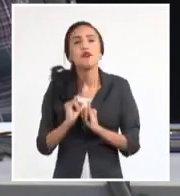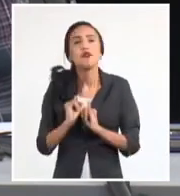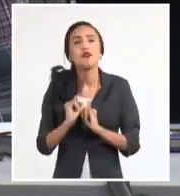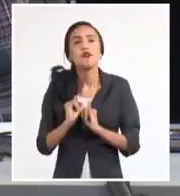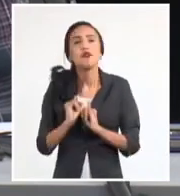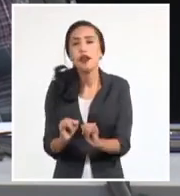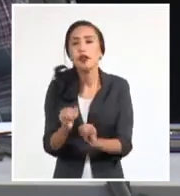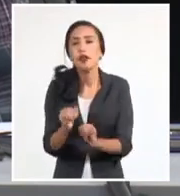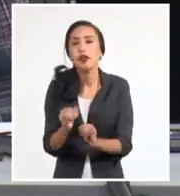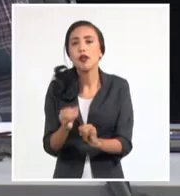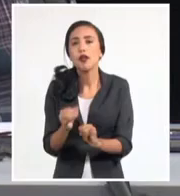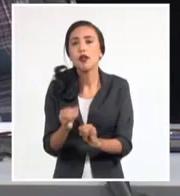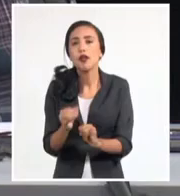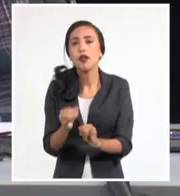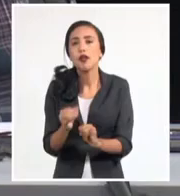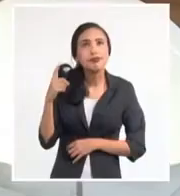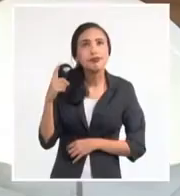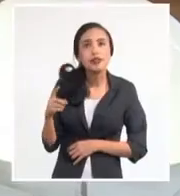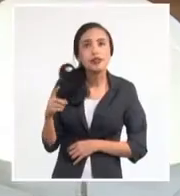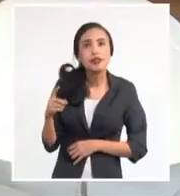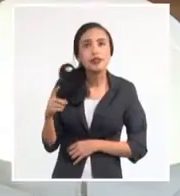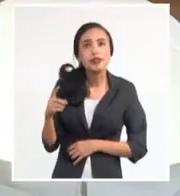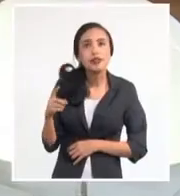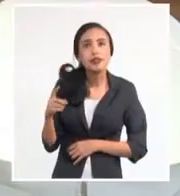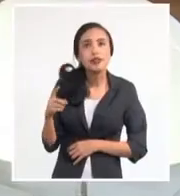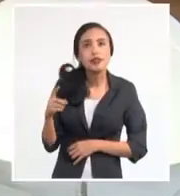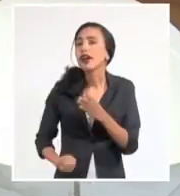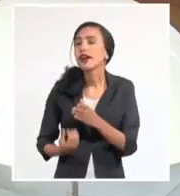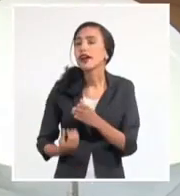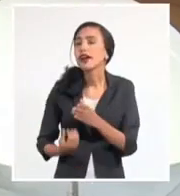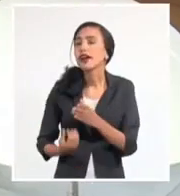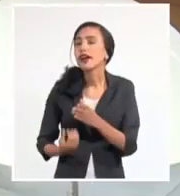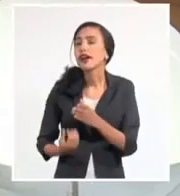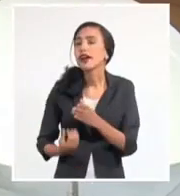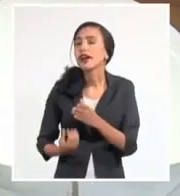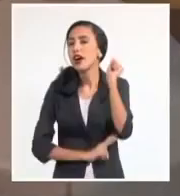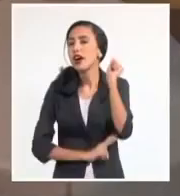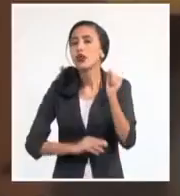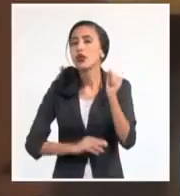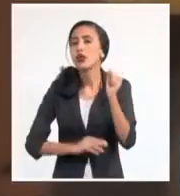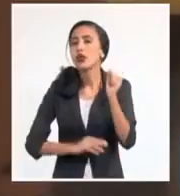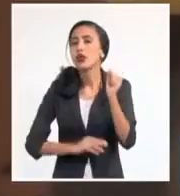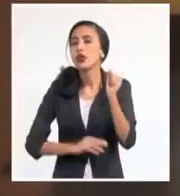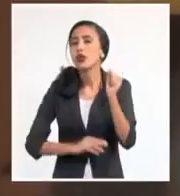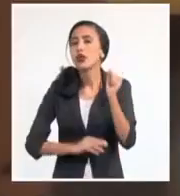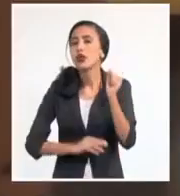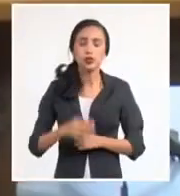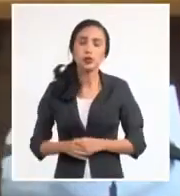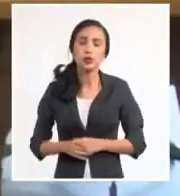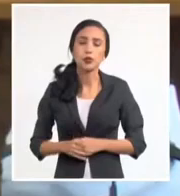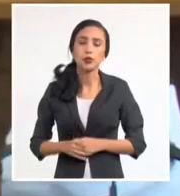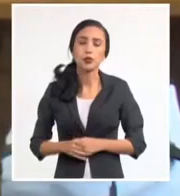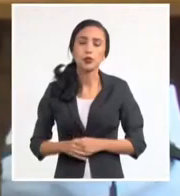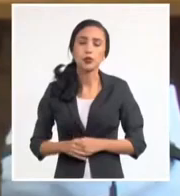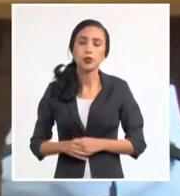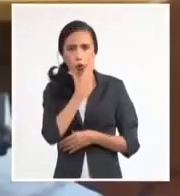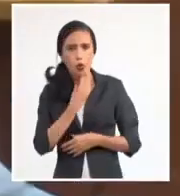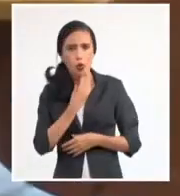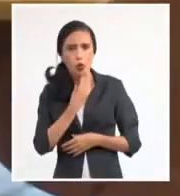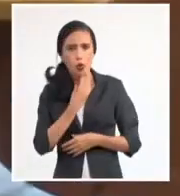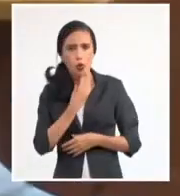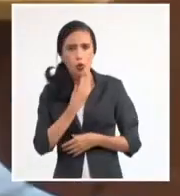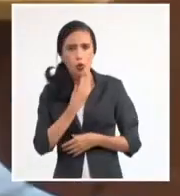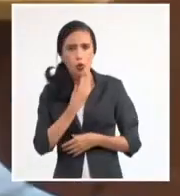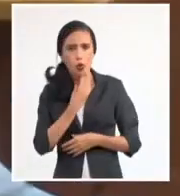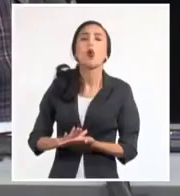poder enseñar, de poder crear valores, conocimientos, un colectivo joven en general comprometido con